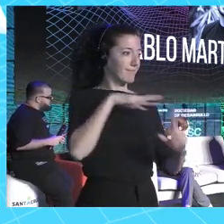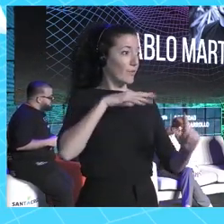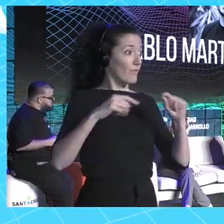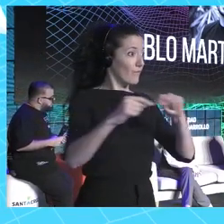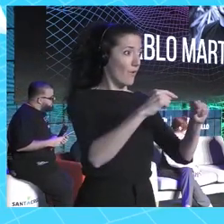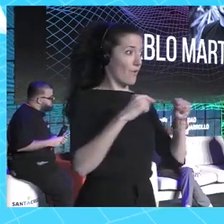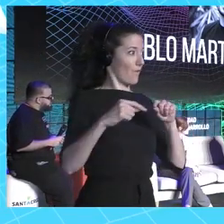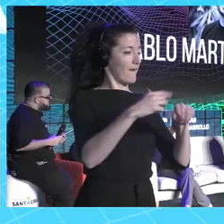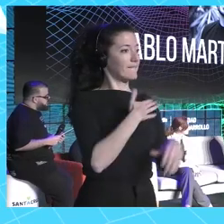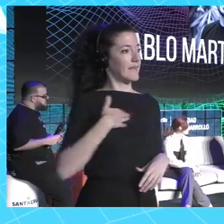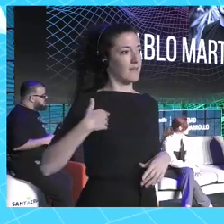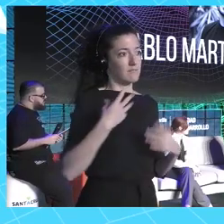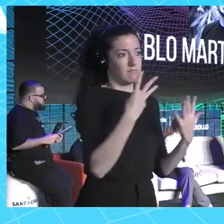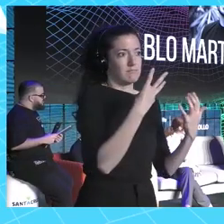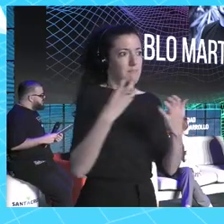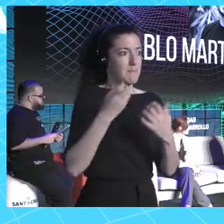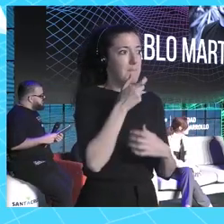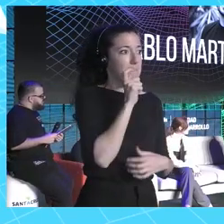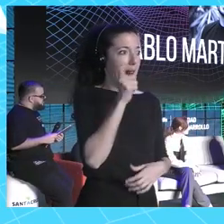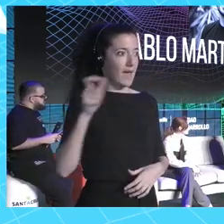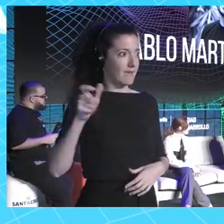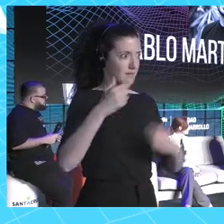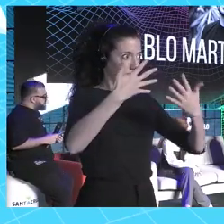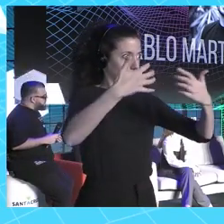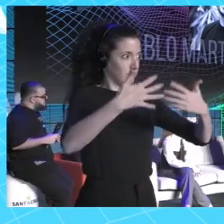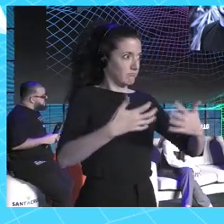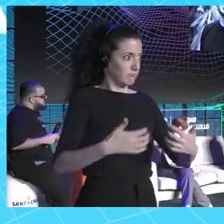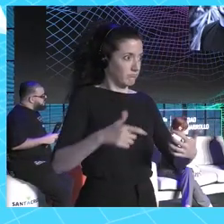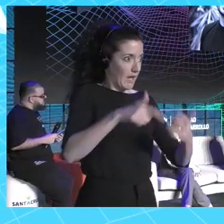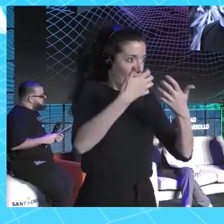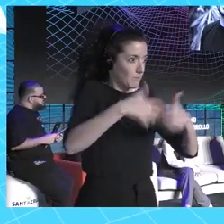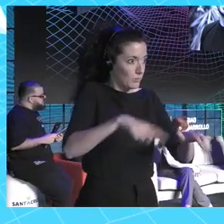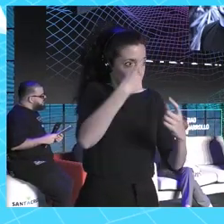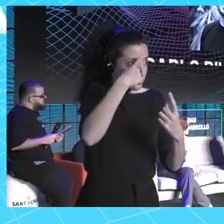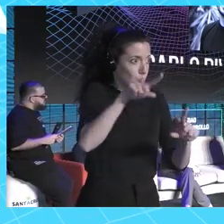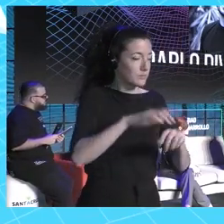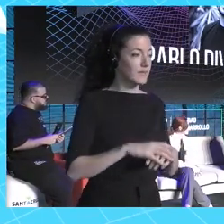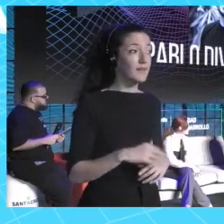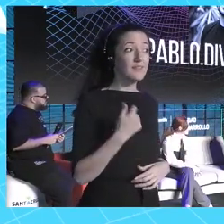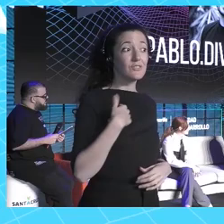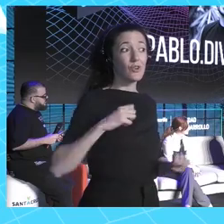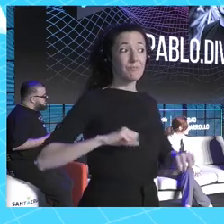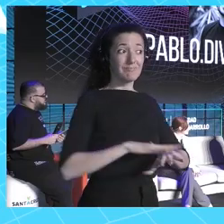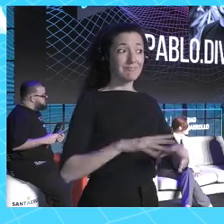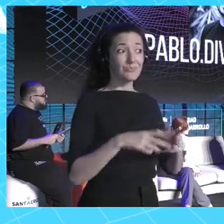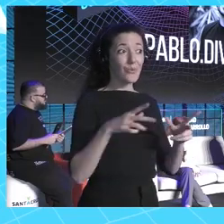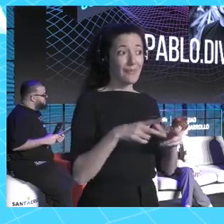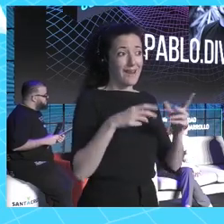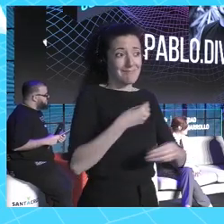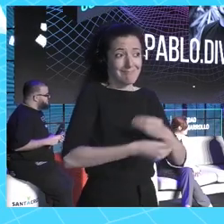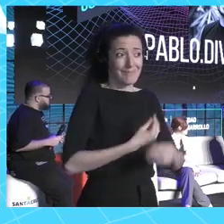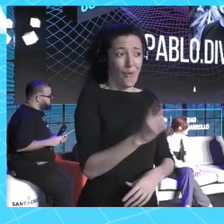palabras te lo hace o sea me parece una pasada y es verdad que yo nunca lo he utilizado en las redes porque creo que mis títulos son una frase Entonces